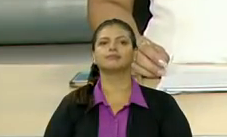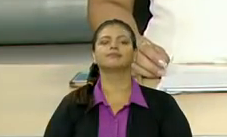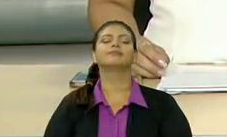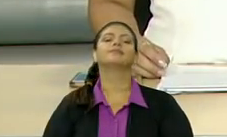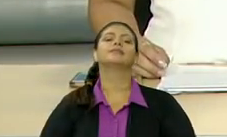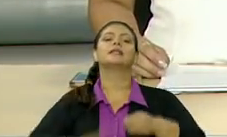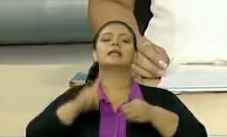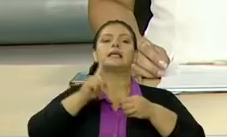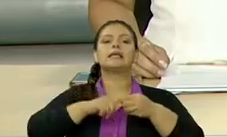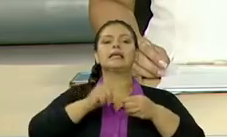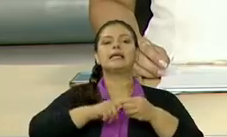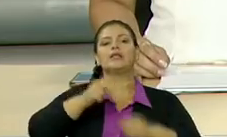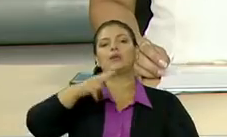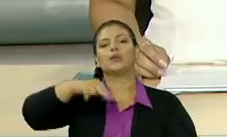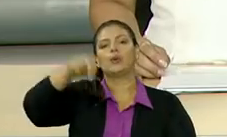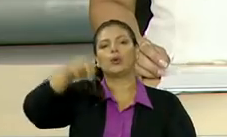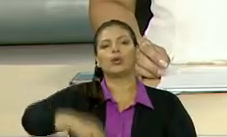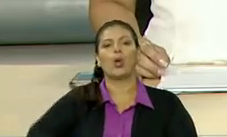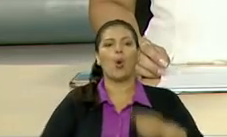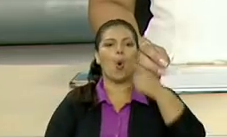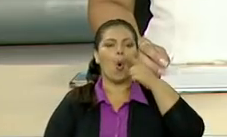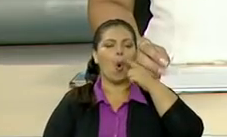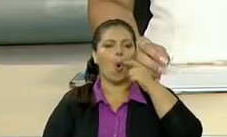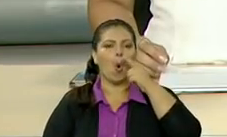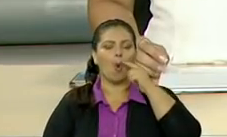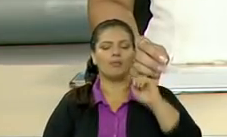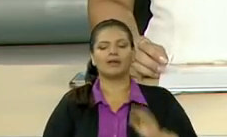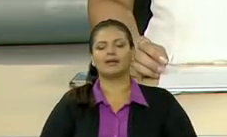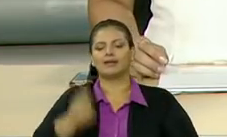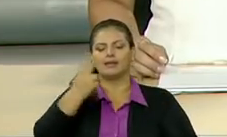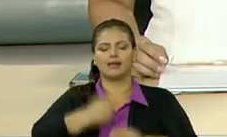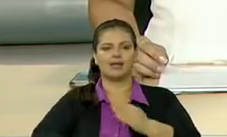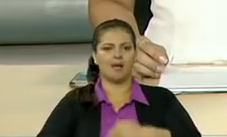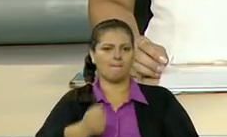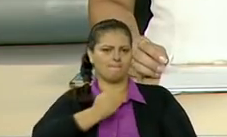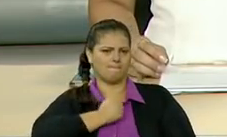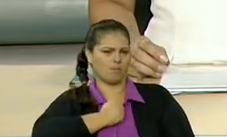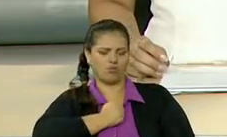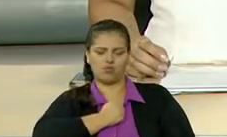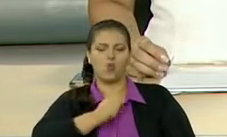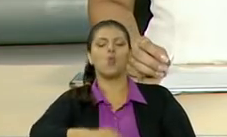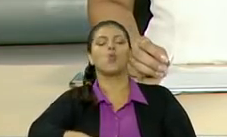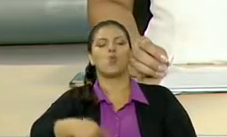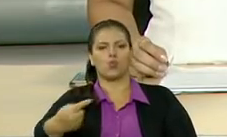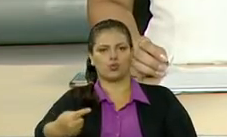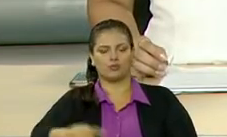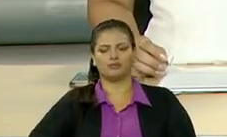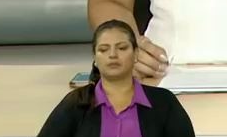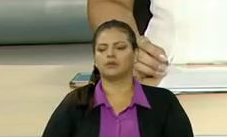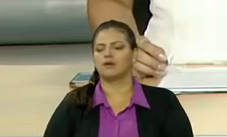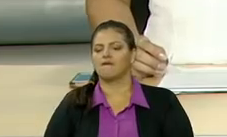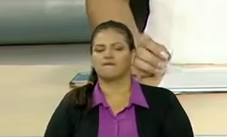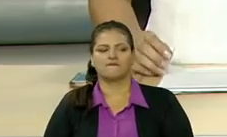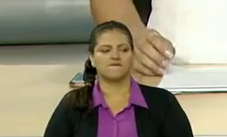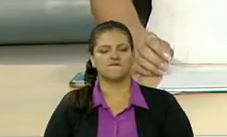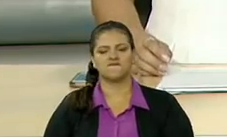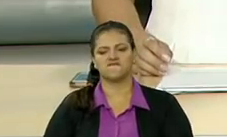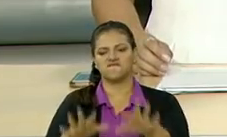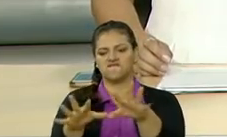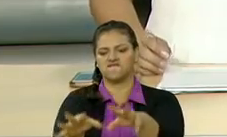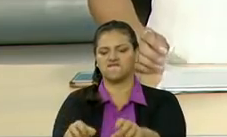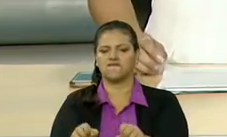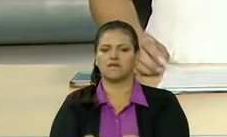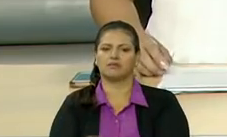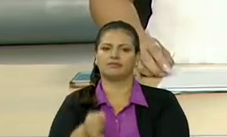Detienen al norte de Quito a un sujeto acusado de violar a su hijastra menor de edad. El